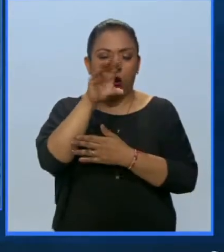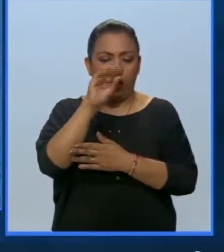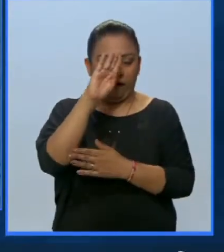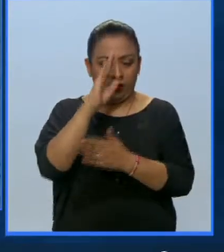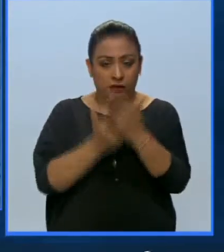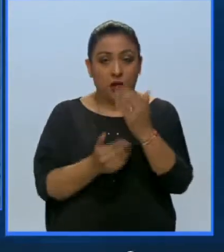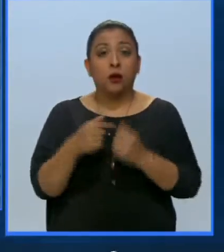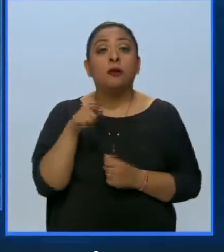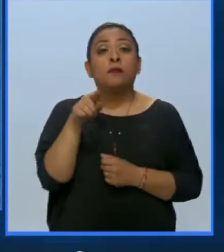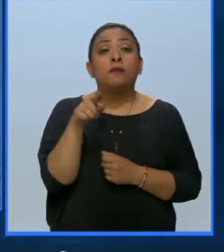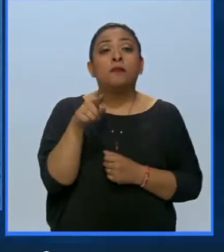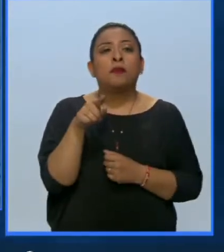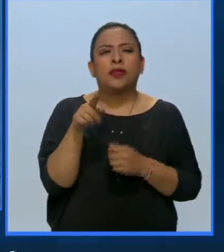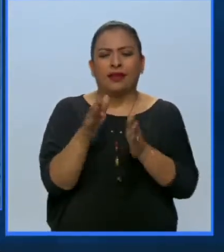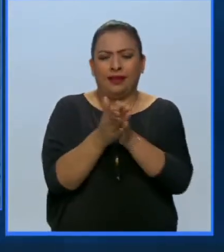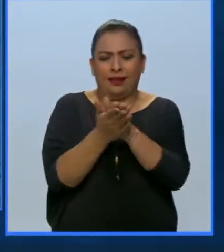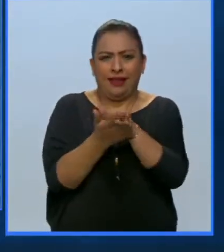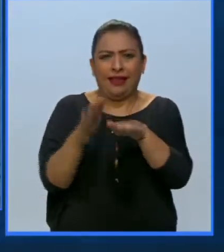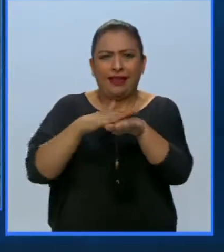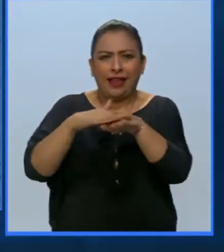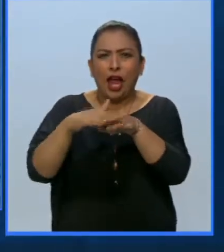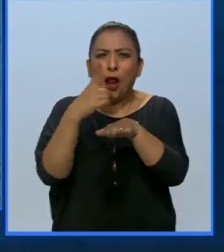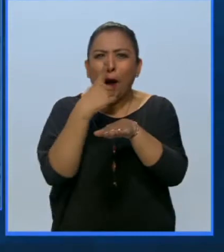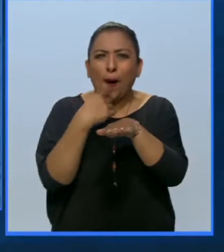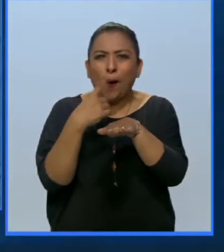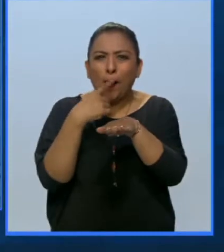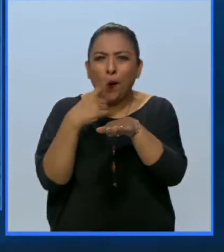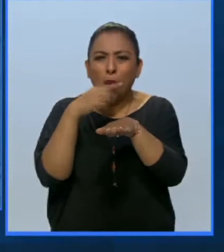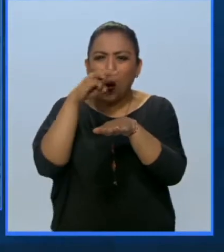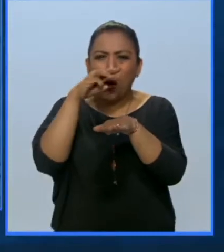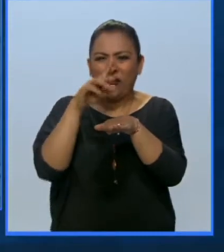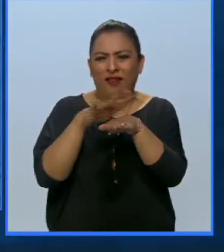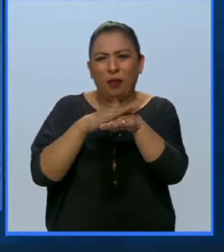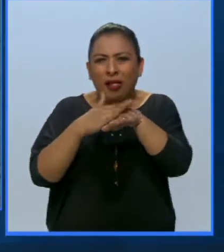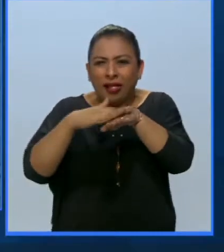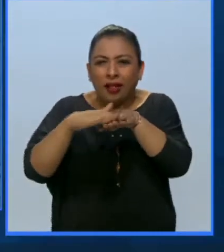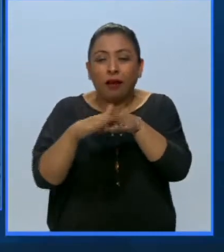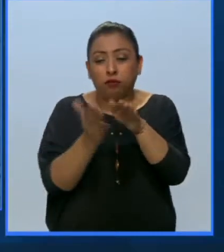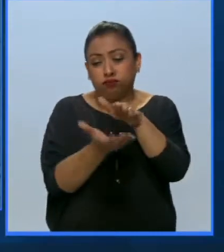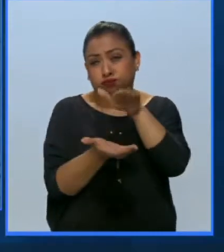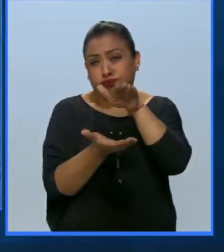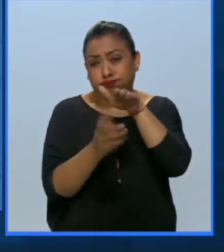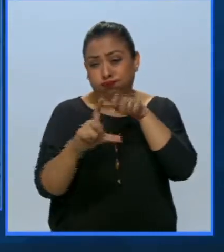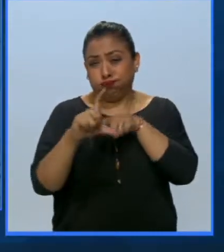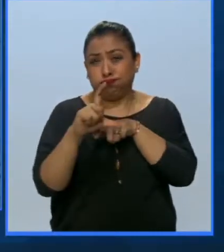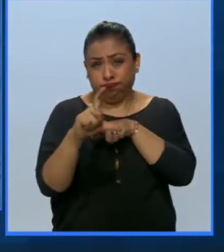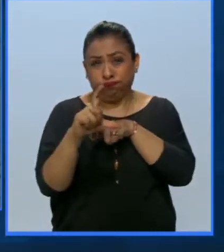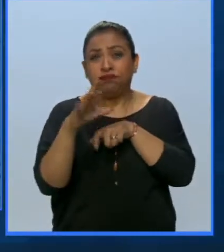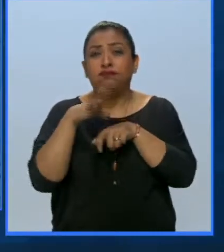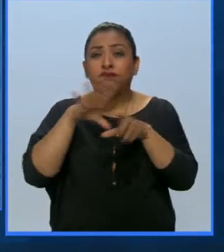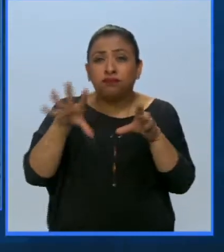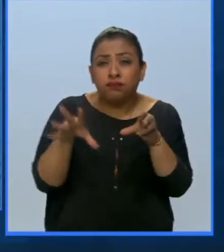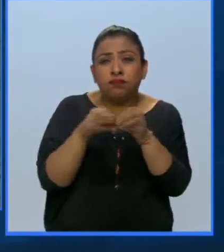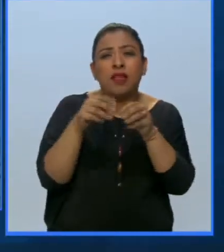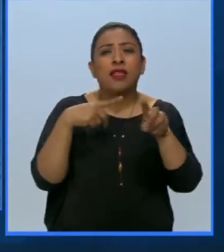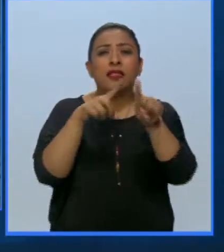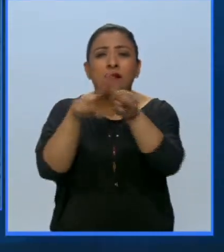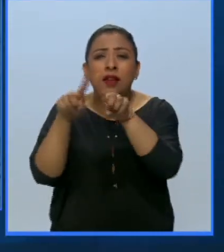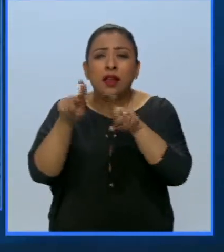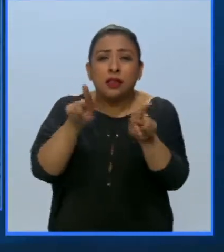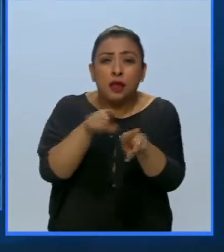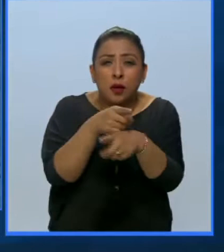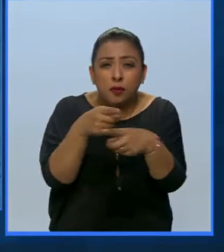de color rojo, era de terciopelo rojo, y era un manuscrito muy grande donde se componía de muchas